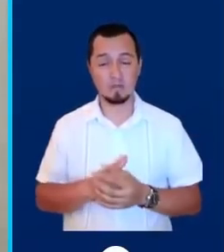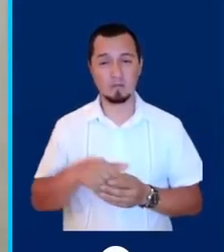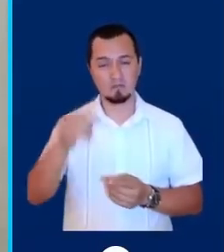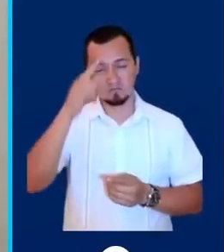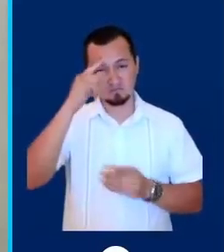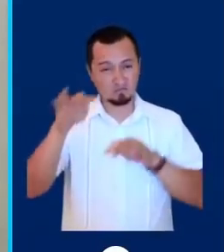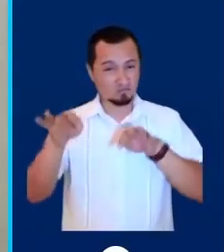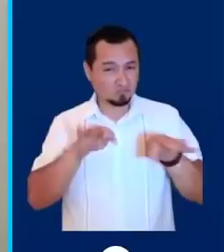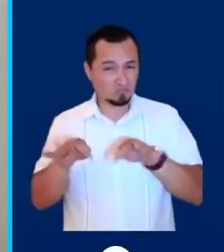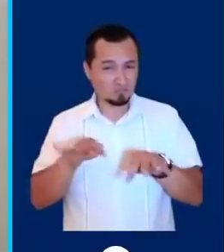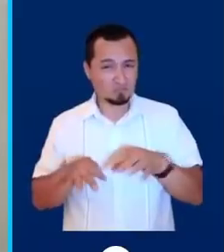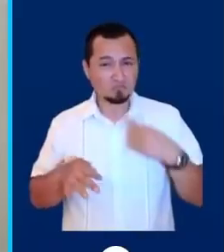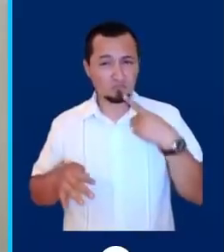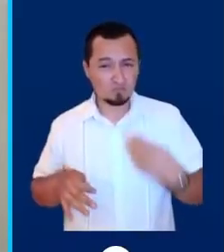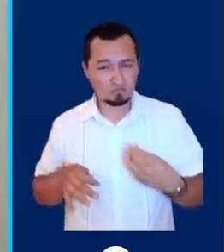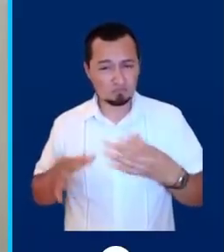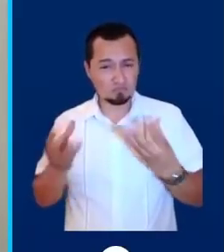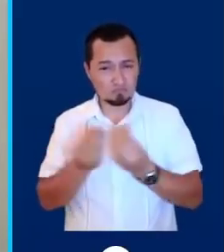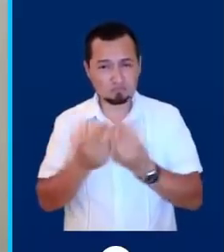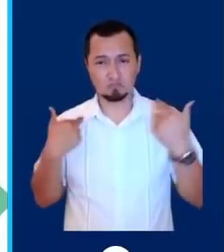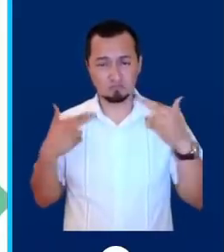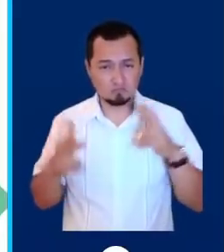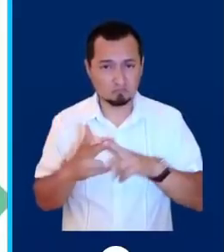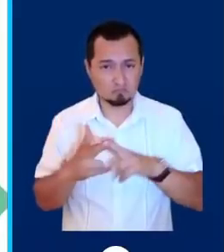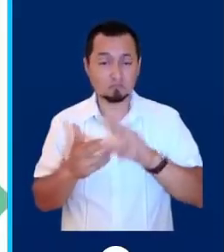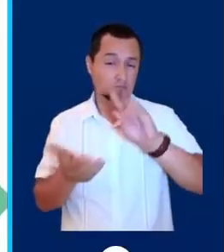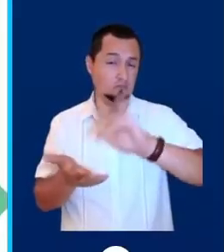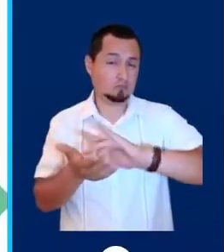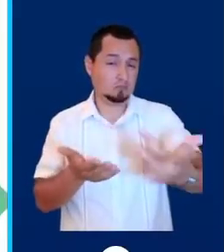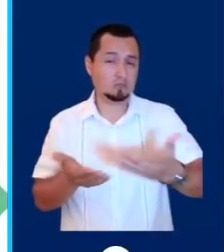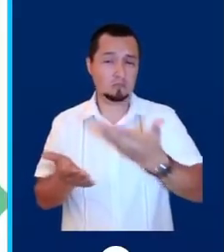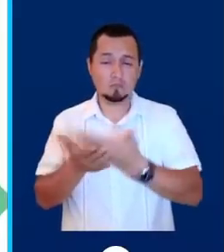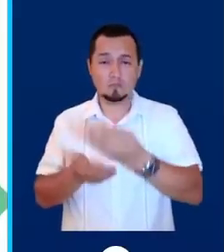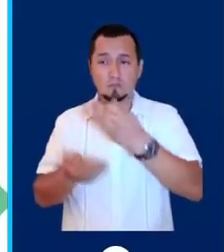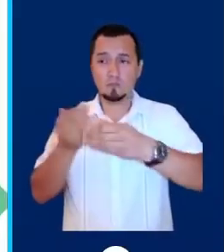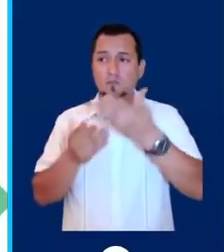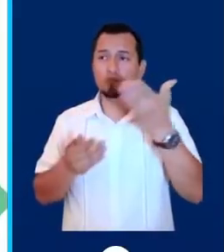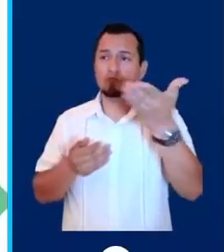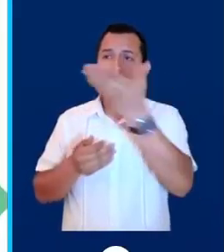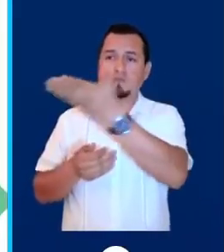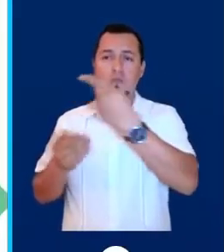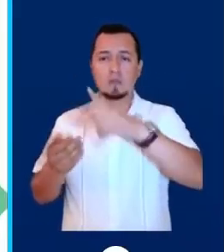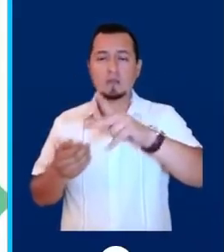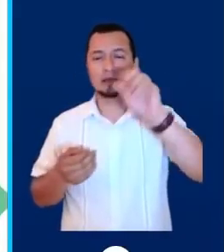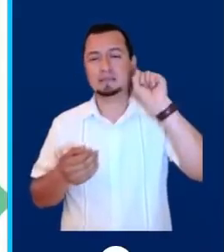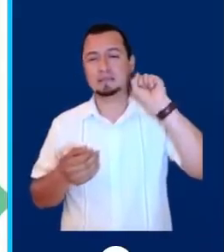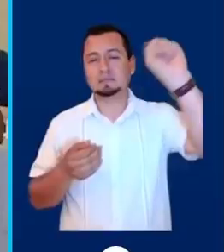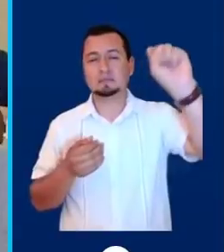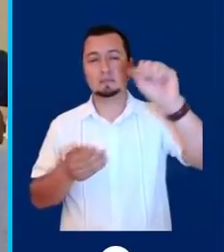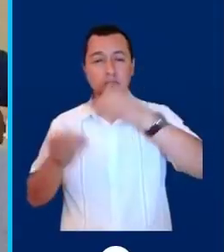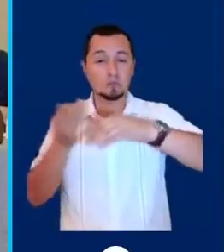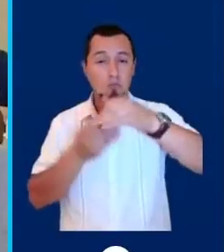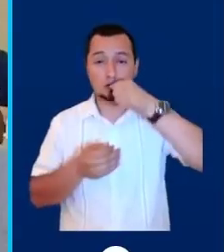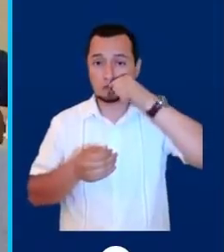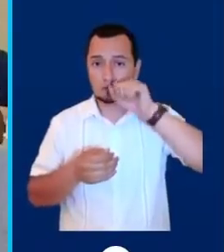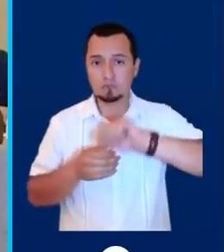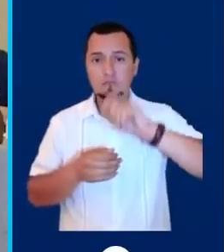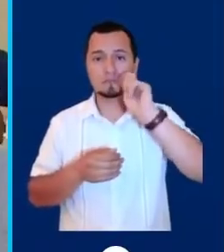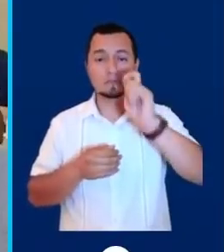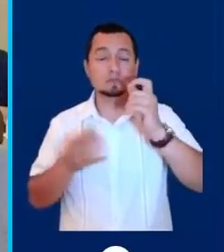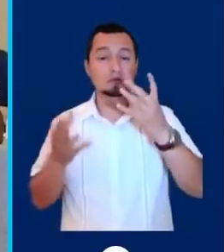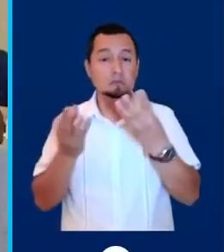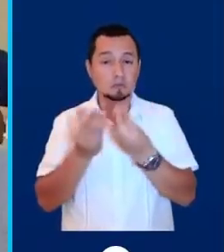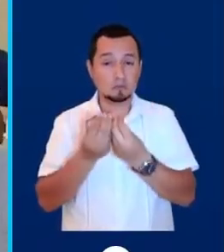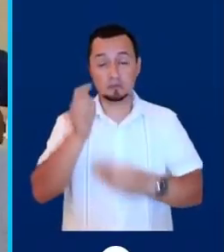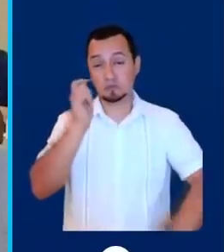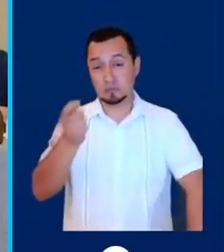estamos haciendo un esfuerzo de la mano de los maestros. Yo aquí quiero agradecer a ambos representantes de los maestros, los dos secretarios generales de las